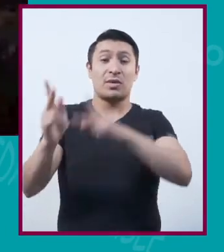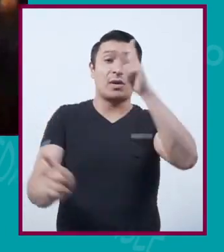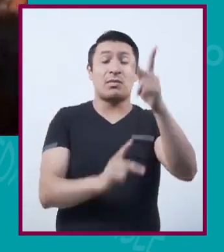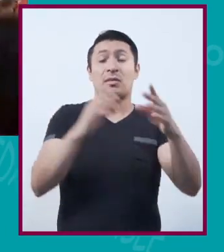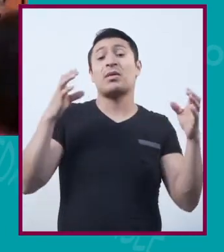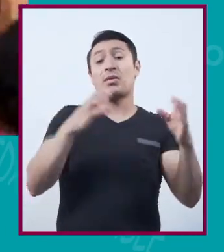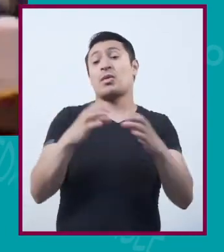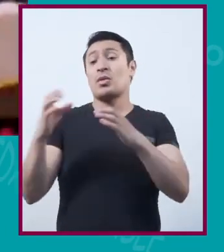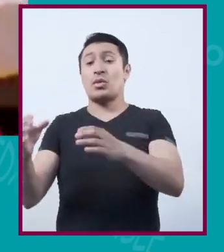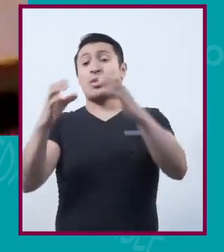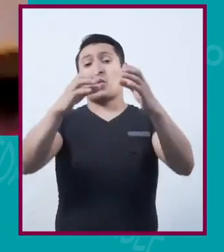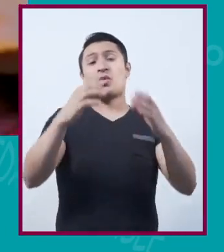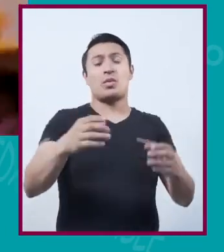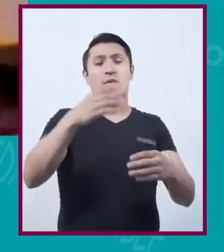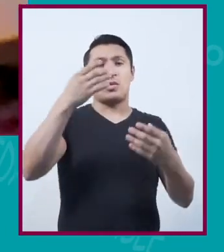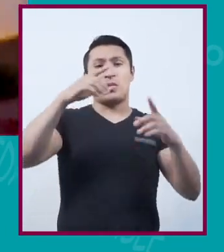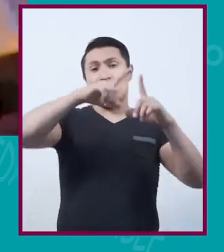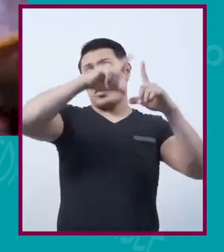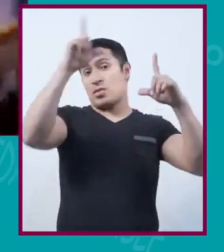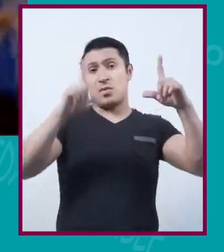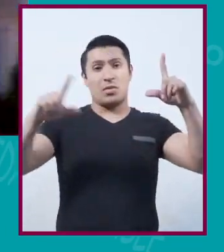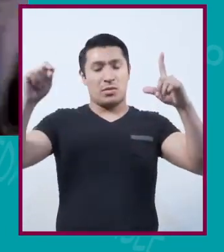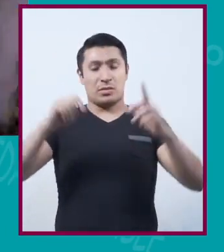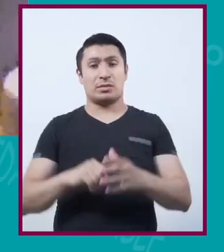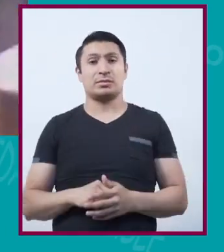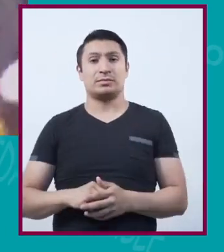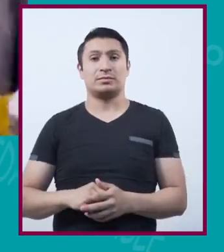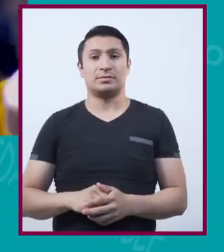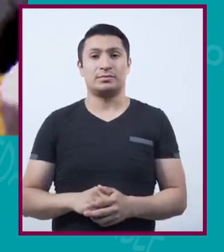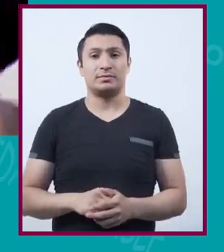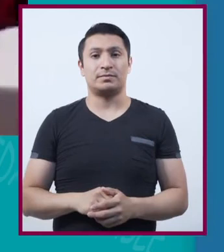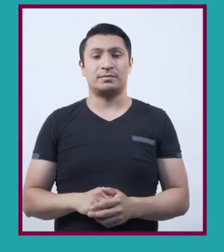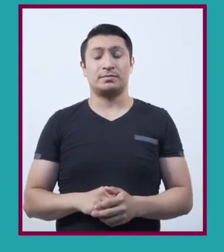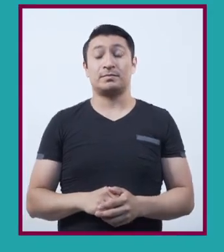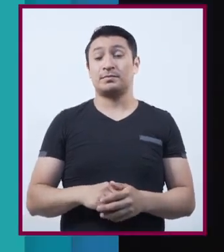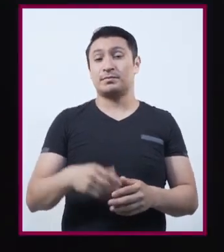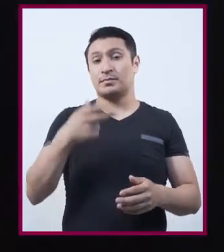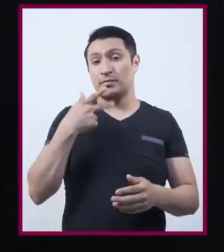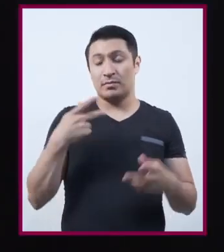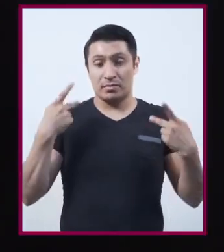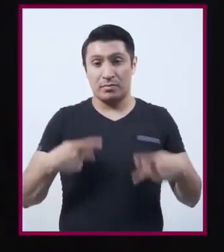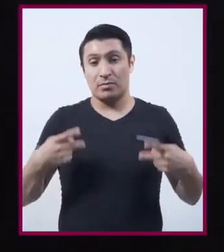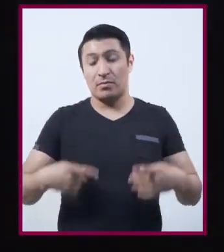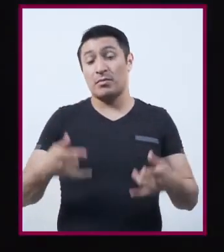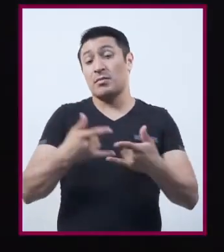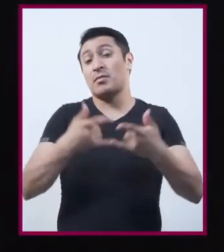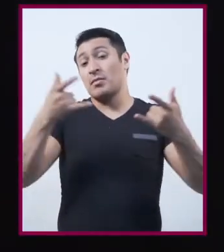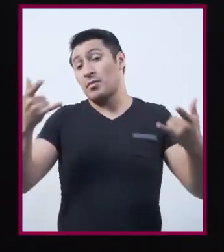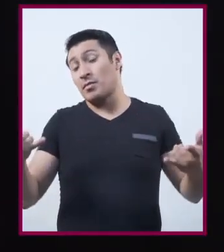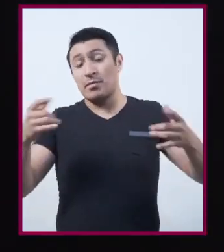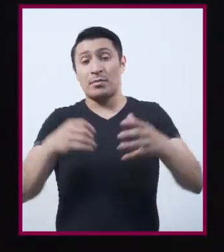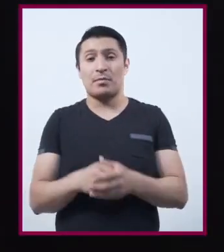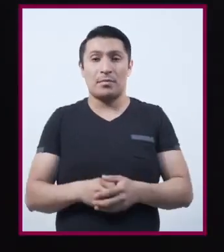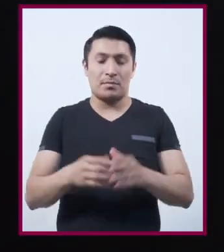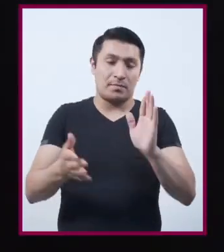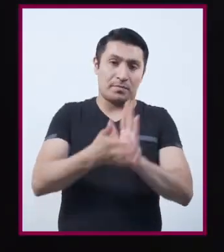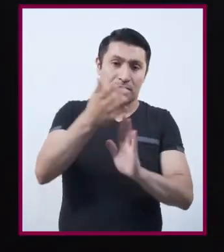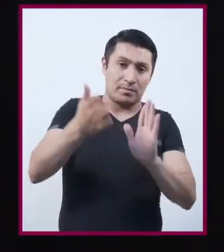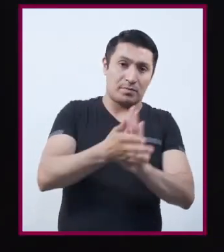municipios, pueblos y comunidades a lo largo y ancho del territorio nacional. Un historiador o una